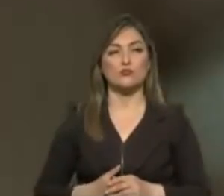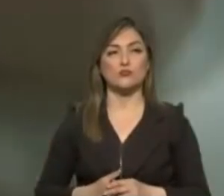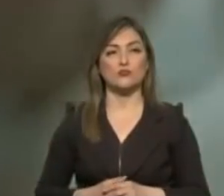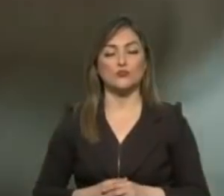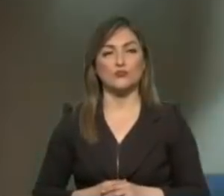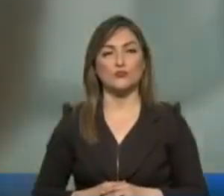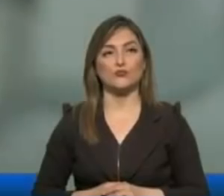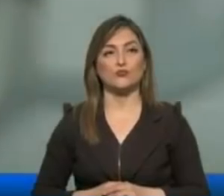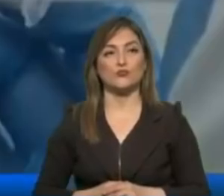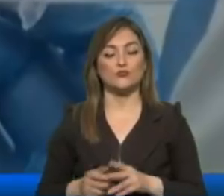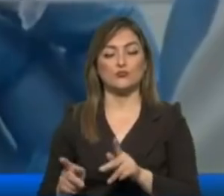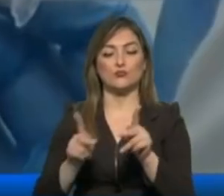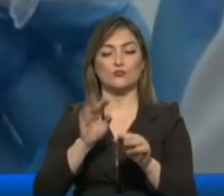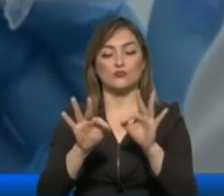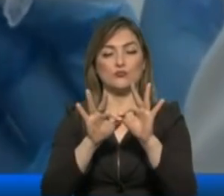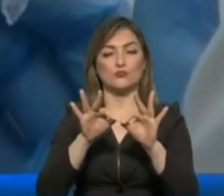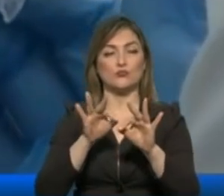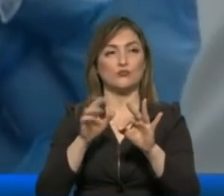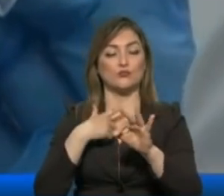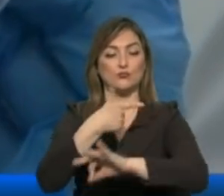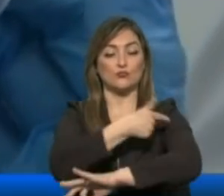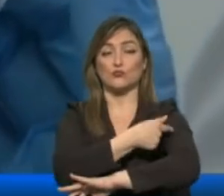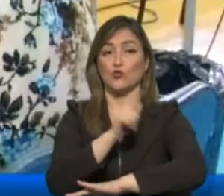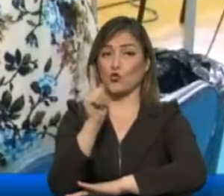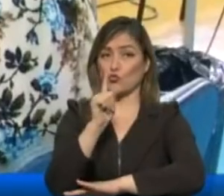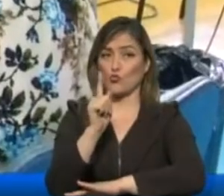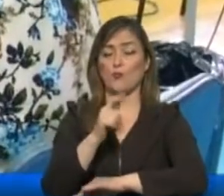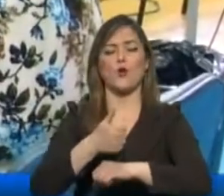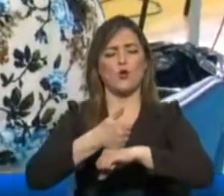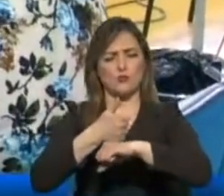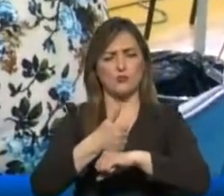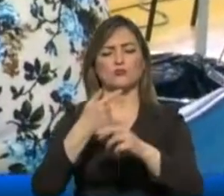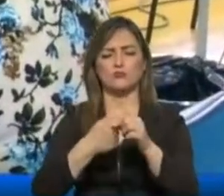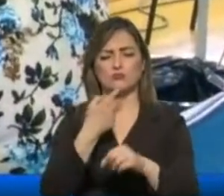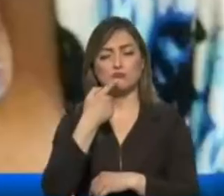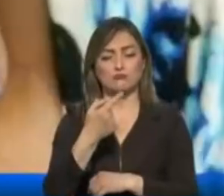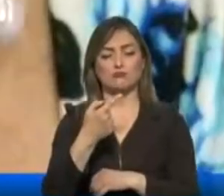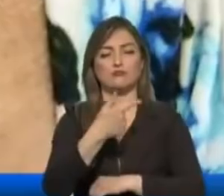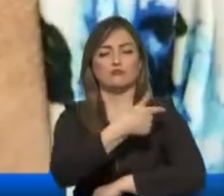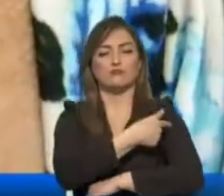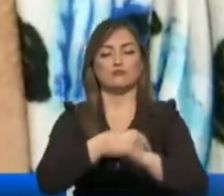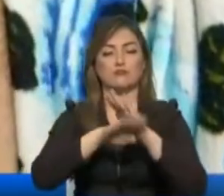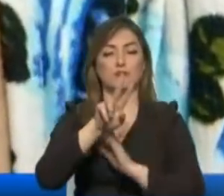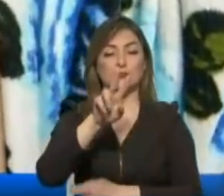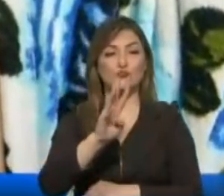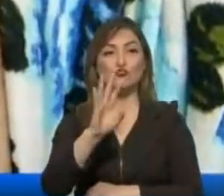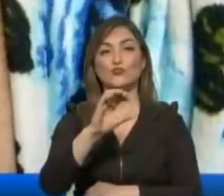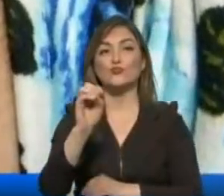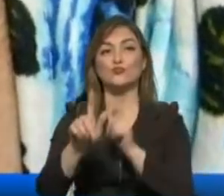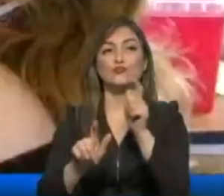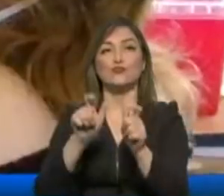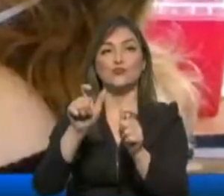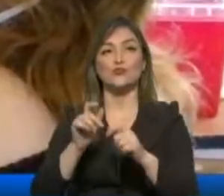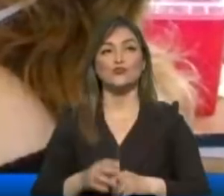A pesar de no ser un plan perfecto, las autoridades capitalinas sostienen que la inmunización a casi el 26% de la